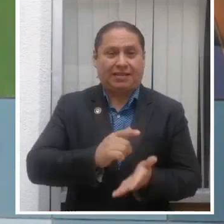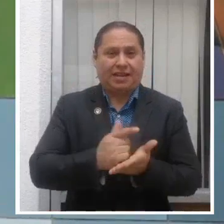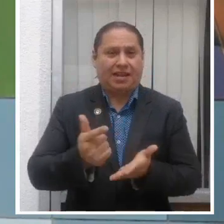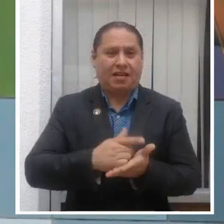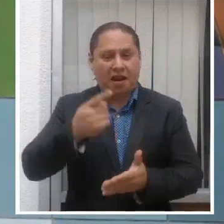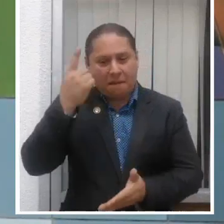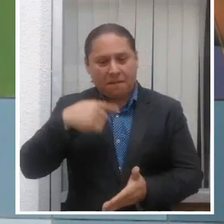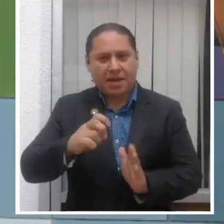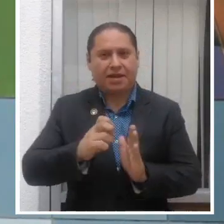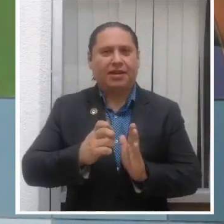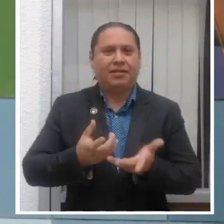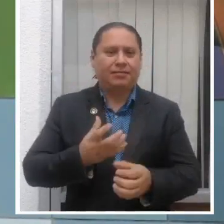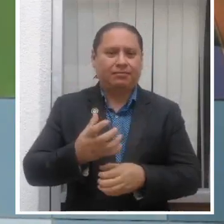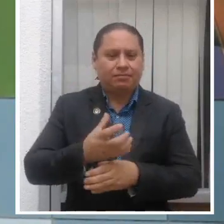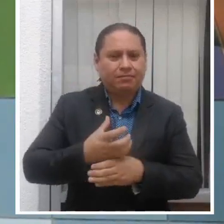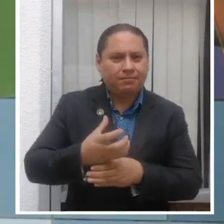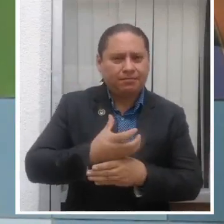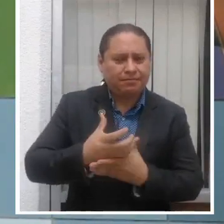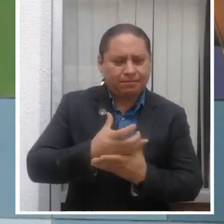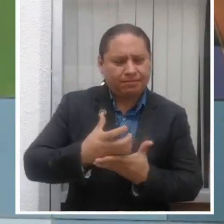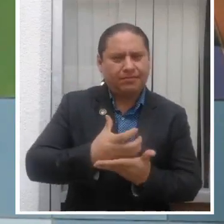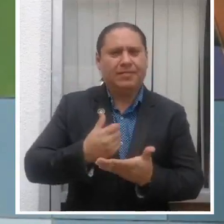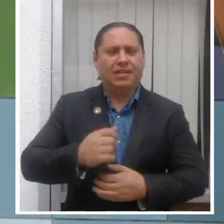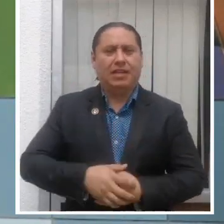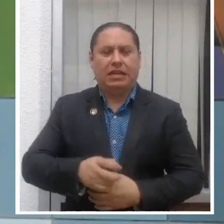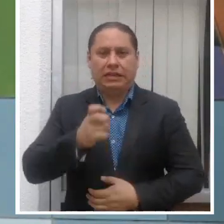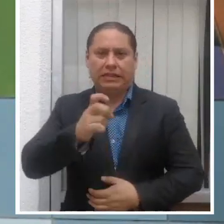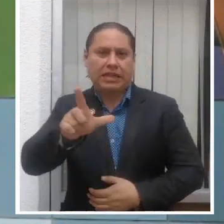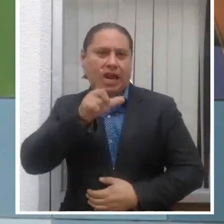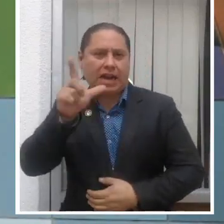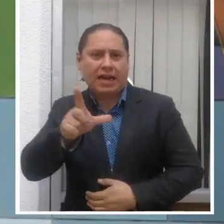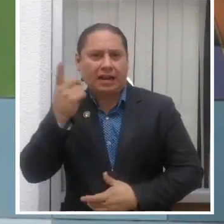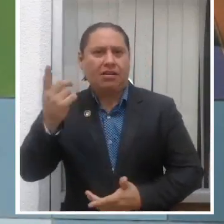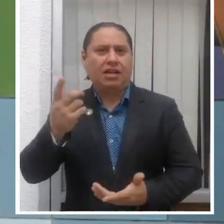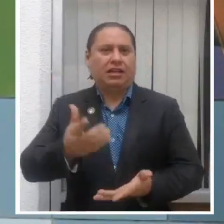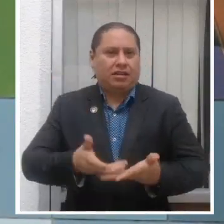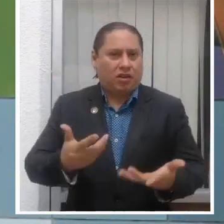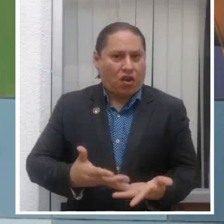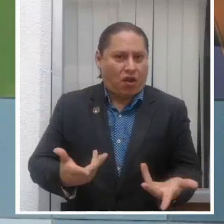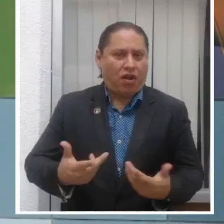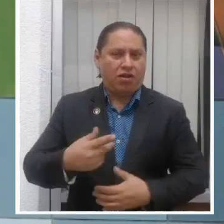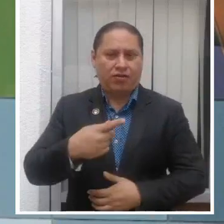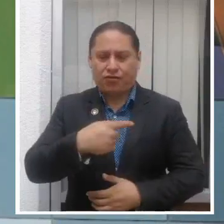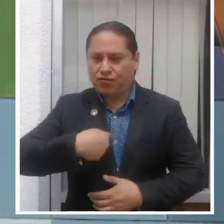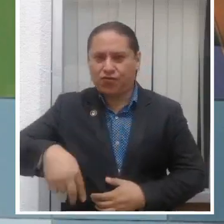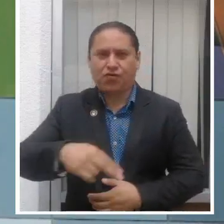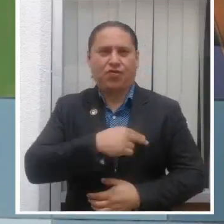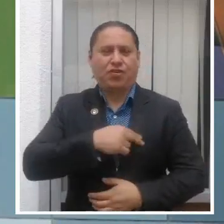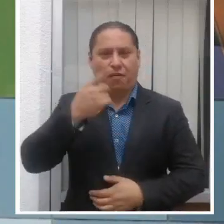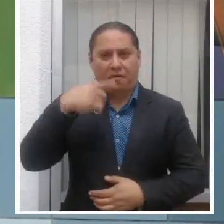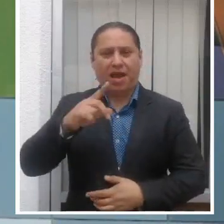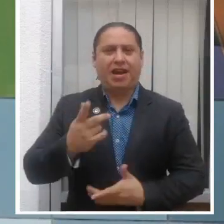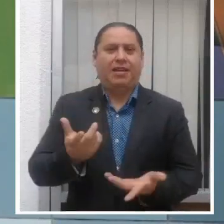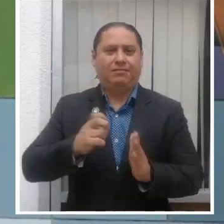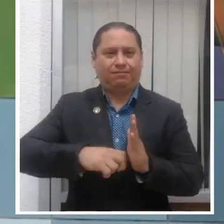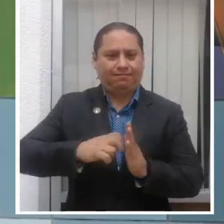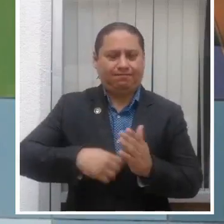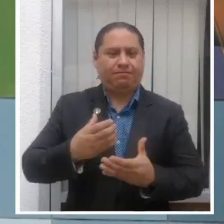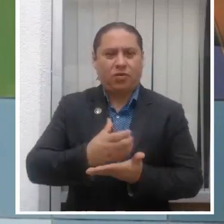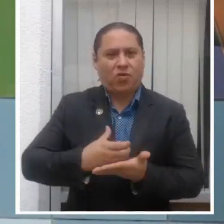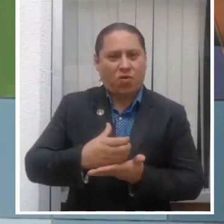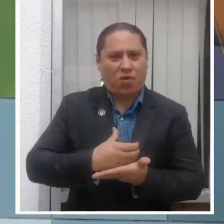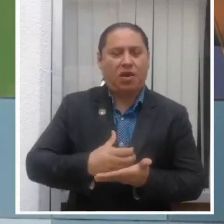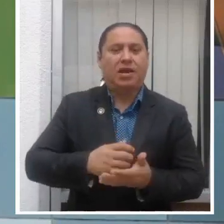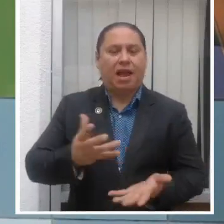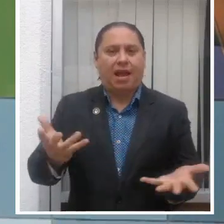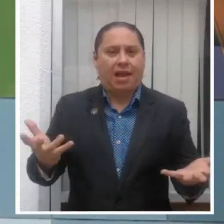para sanar, y pienso que la palabra y el lenguaje es eso, es nuestra tierra y es nuestra hoja para poder sanar, porque eso es la escritura, el